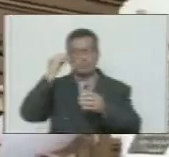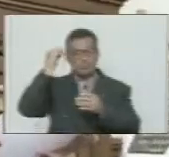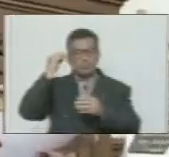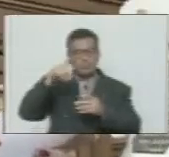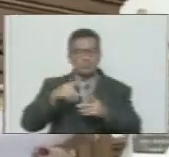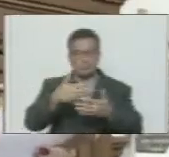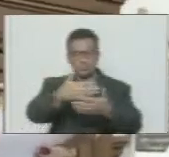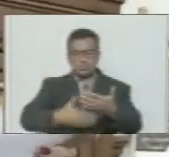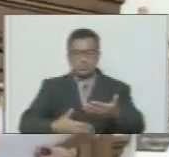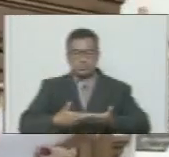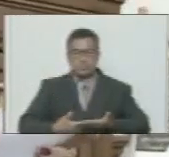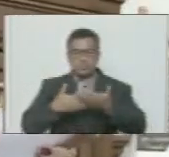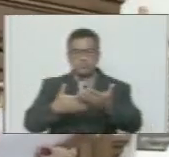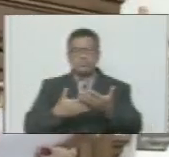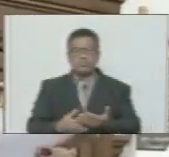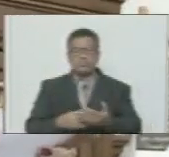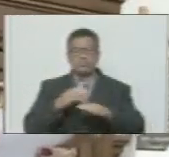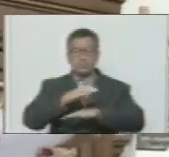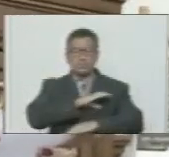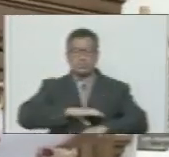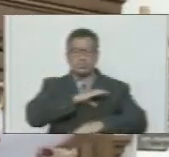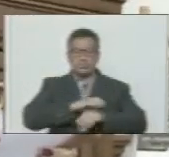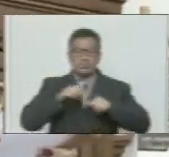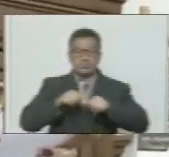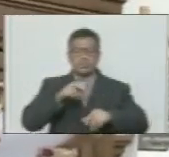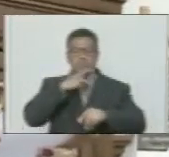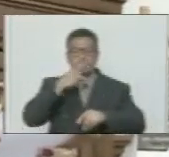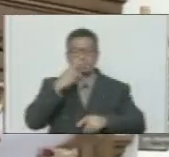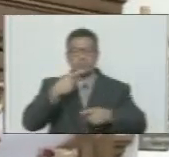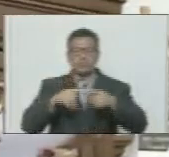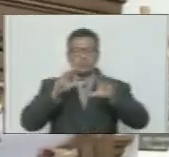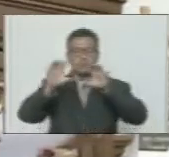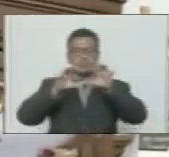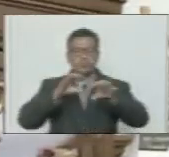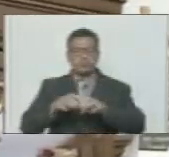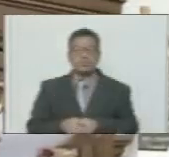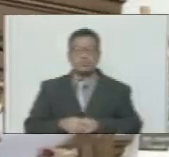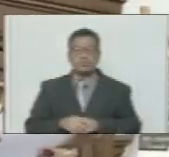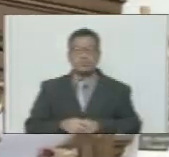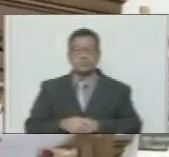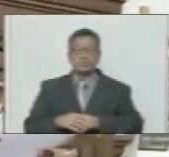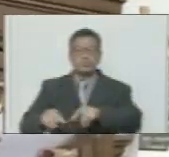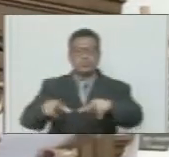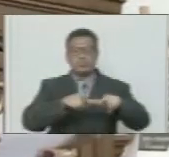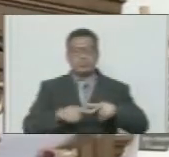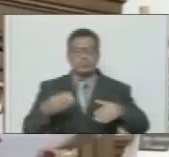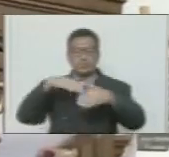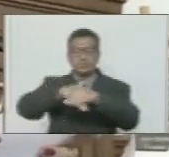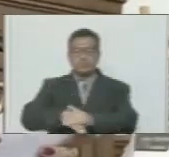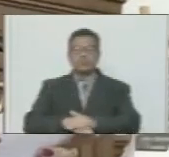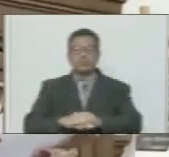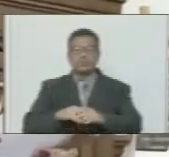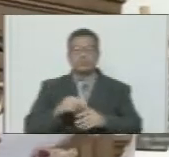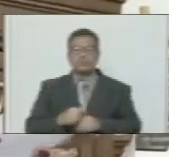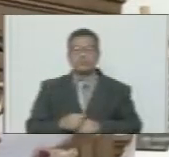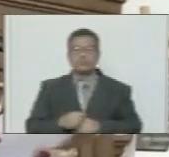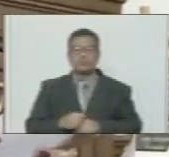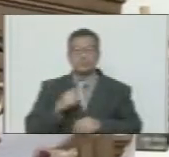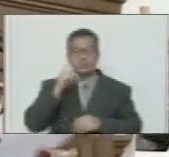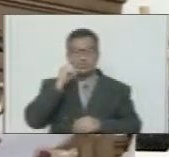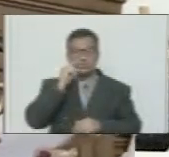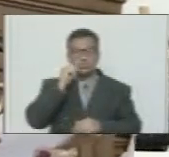3, considerar el informe presentado por la Comisión Permanente de Política Exterior, Soberanía e Integración, mediante el